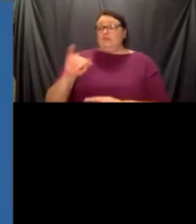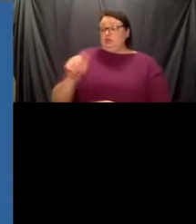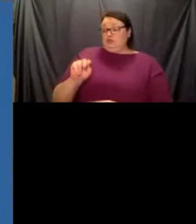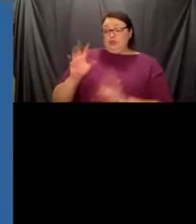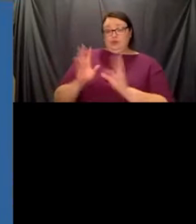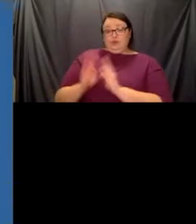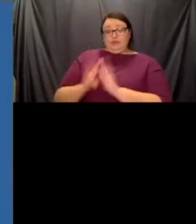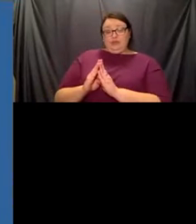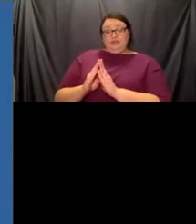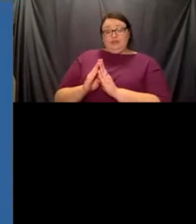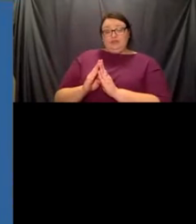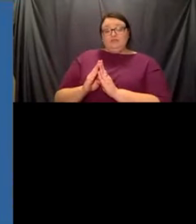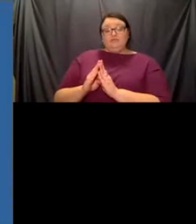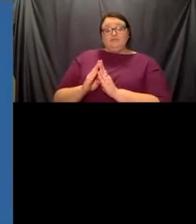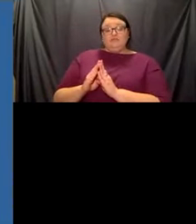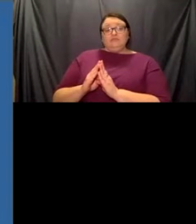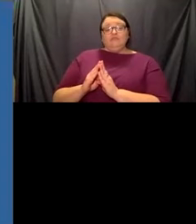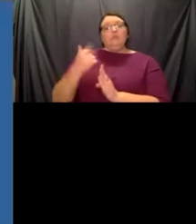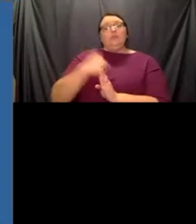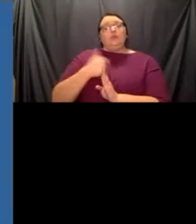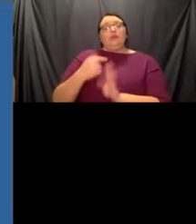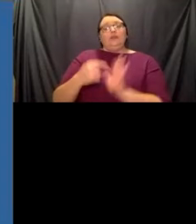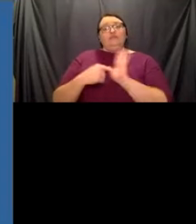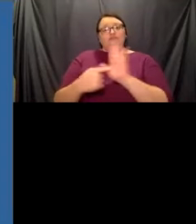Cuando estuvieron en nuestra reunión en enero,